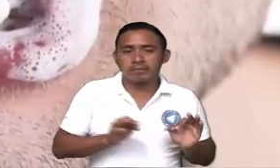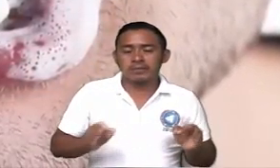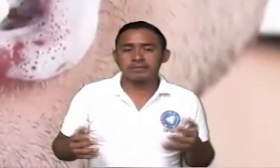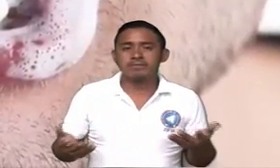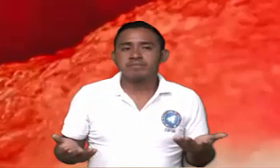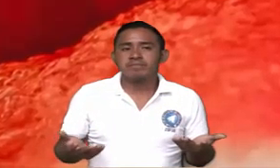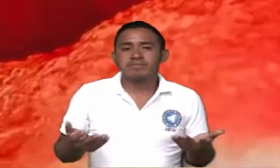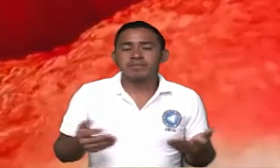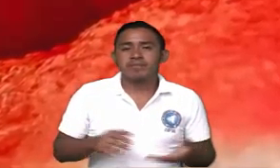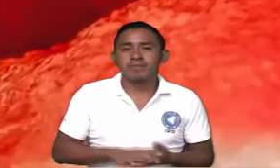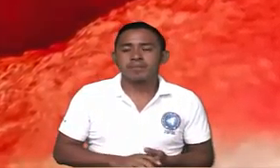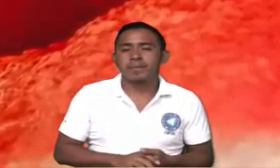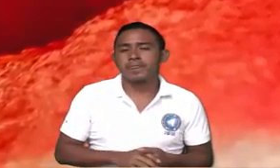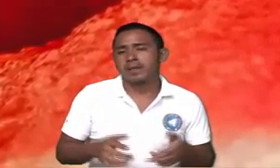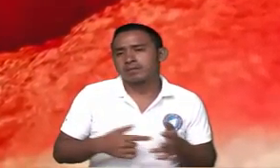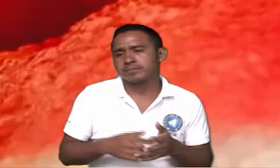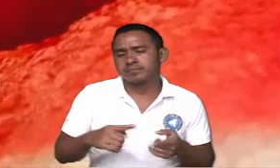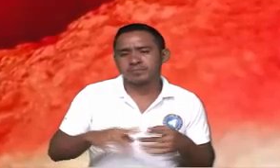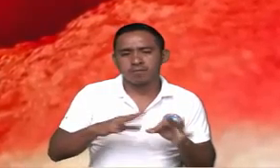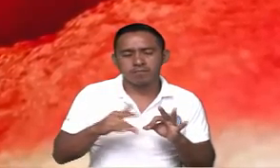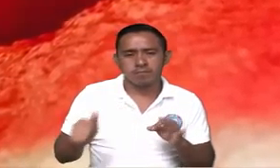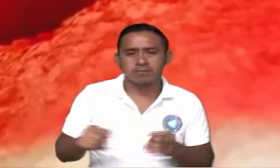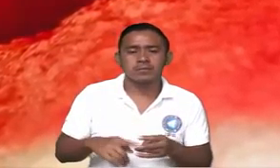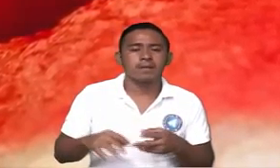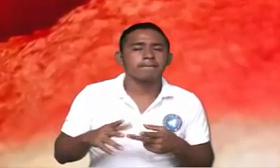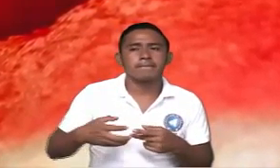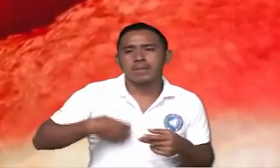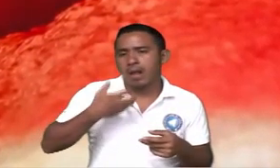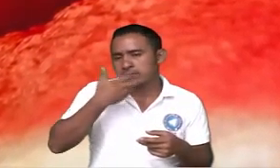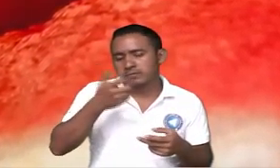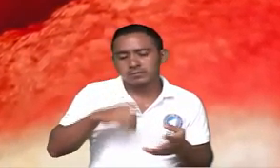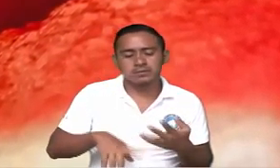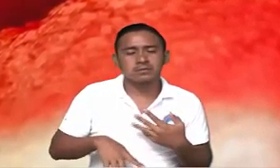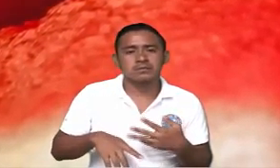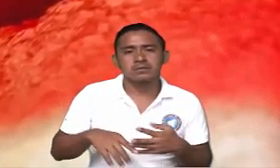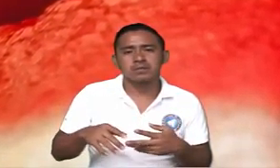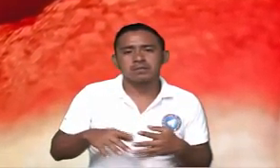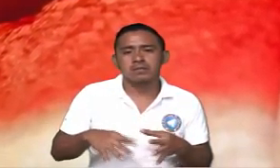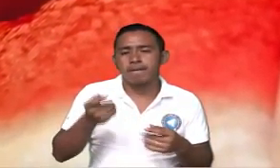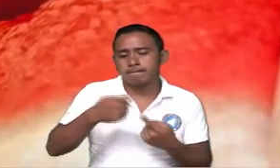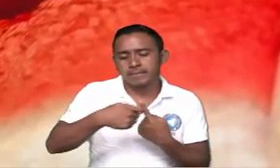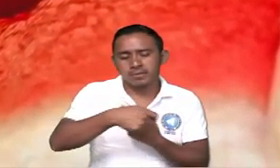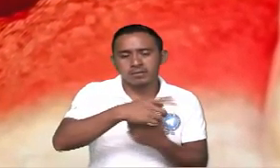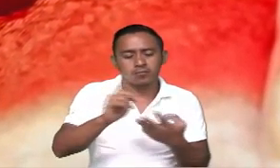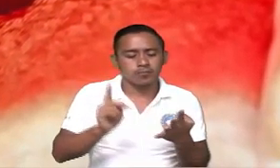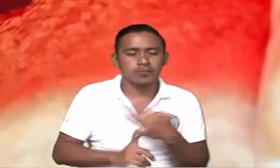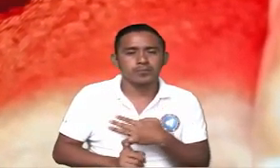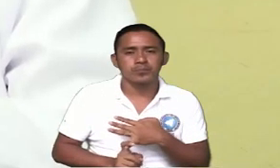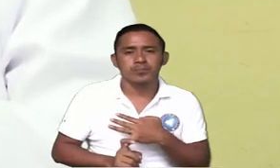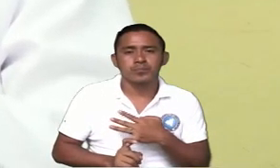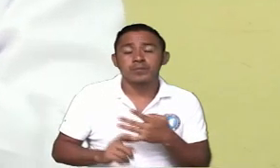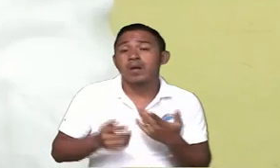sanas, por ejemplo frutas, manzanas, todo lo que es frutas, banano,